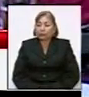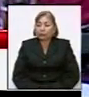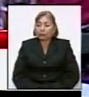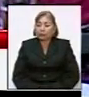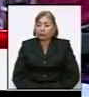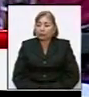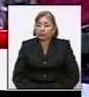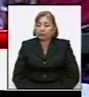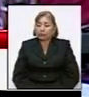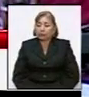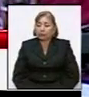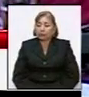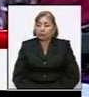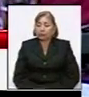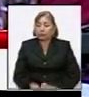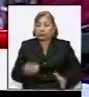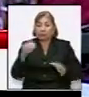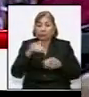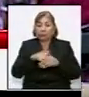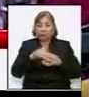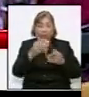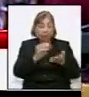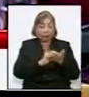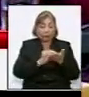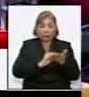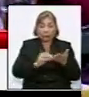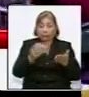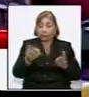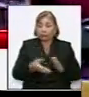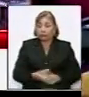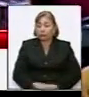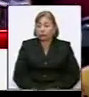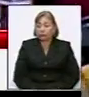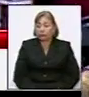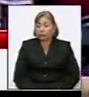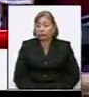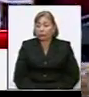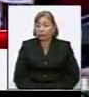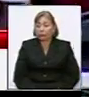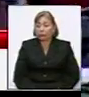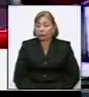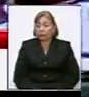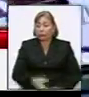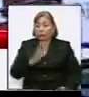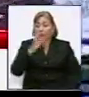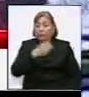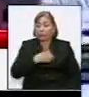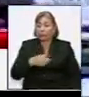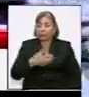entonces pasamos al voto con carla redacción congresista en dinámica presidente presidente